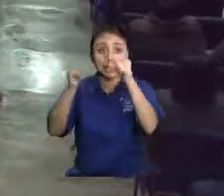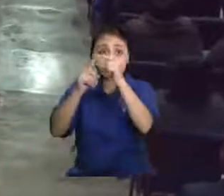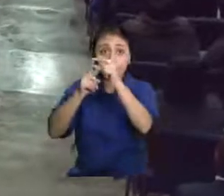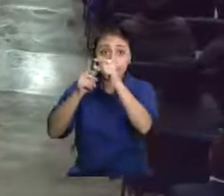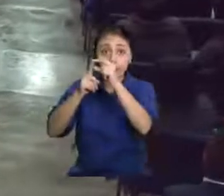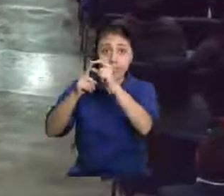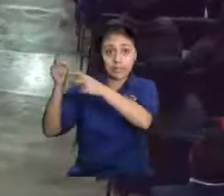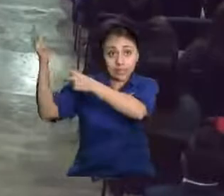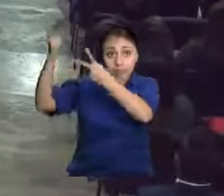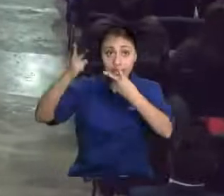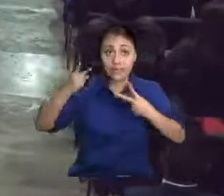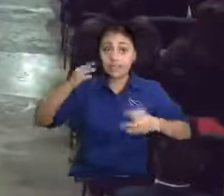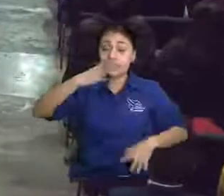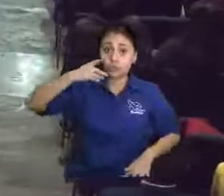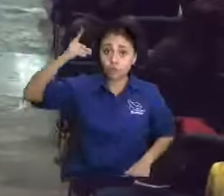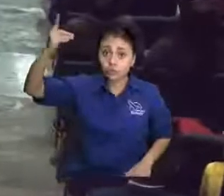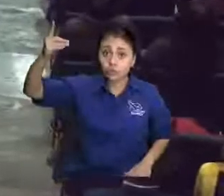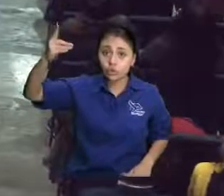corazón y corazón.